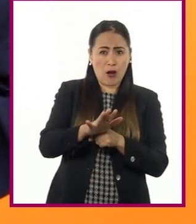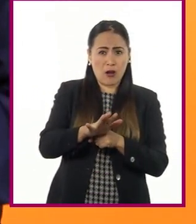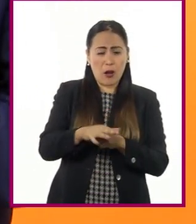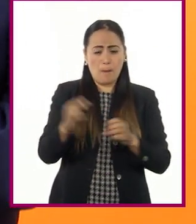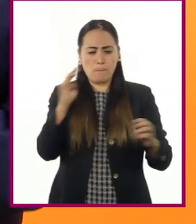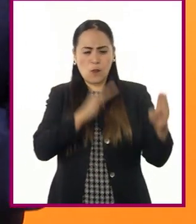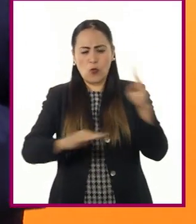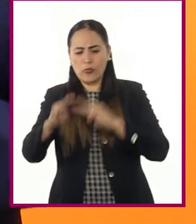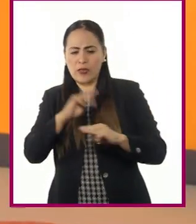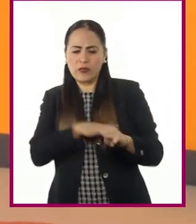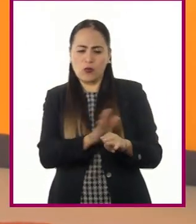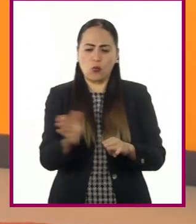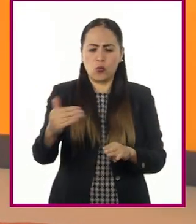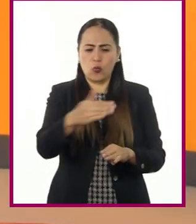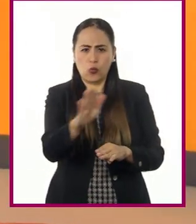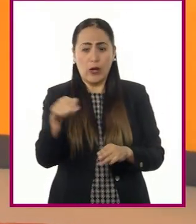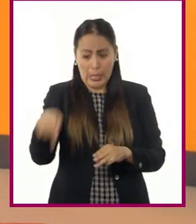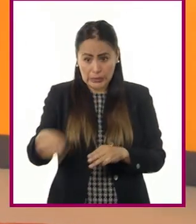una montaña.